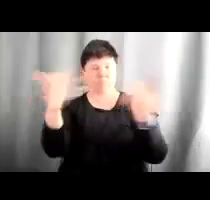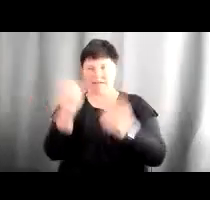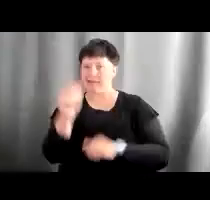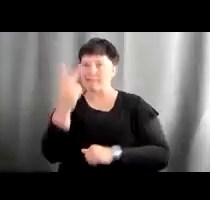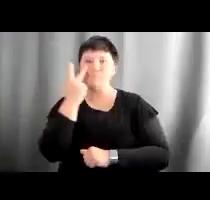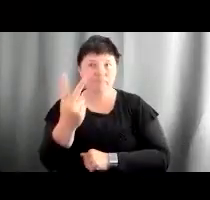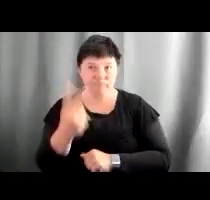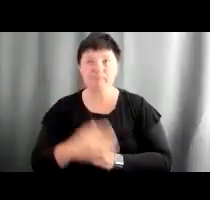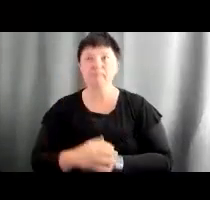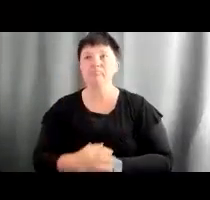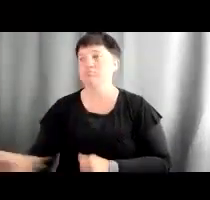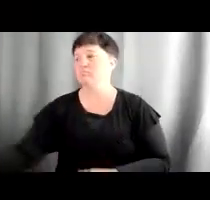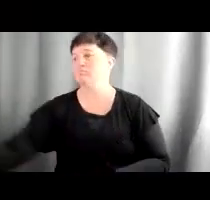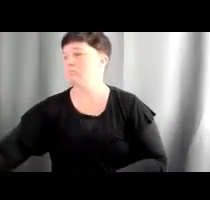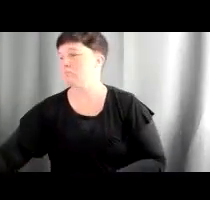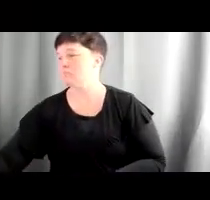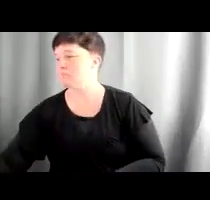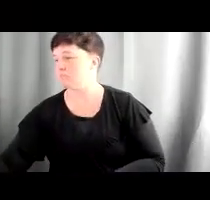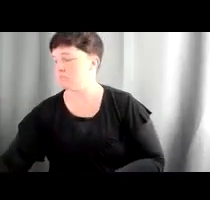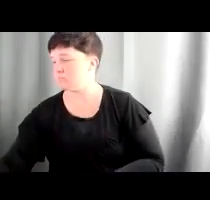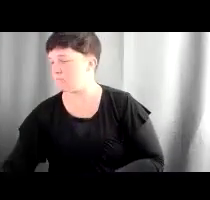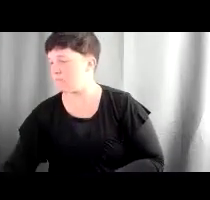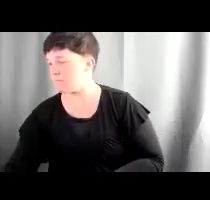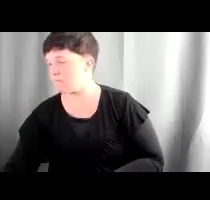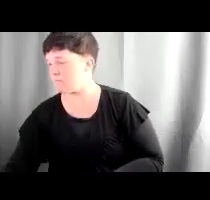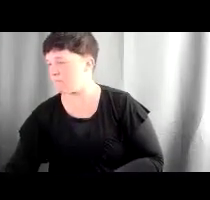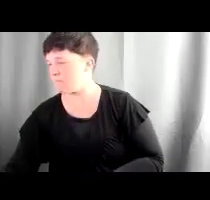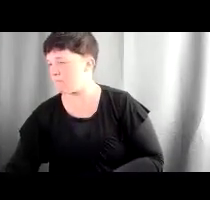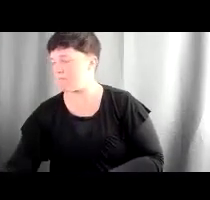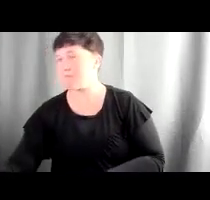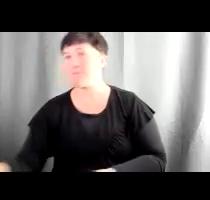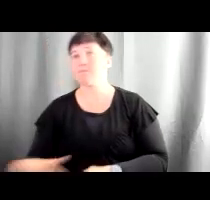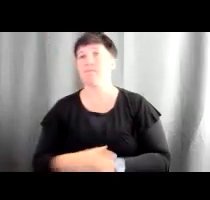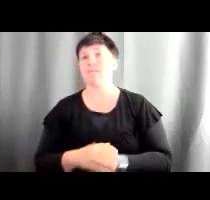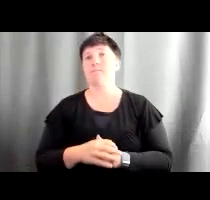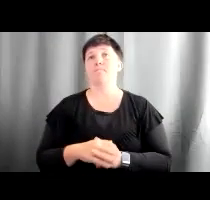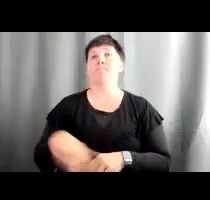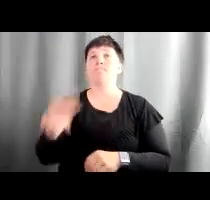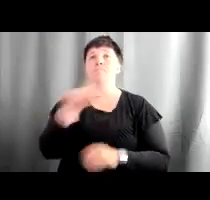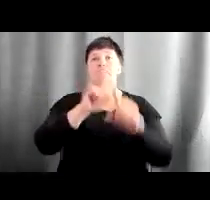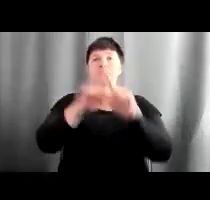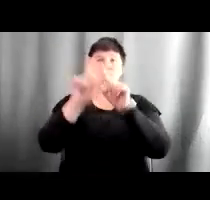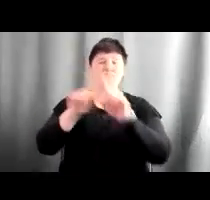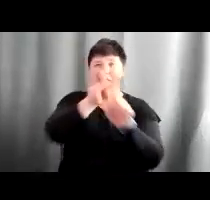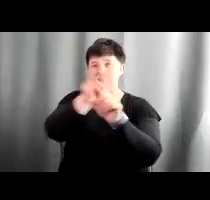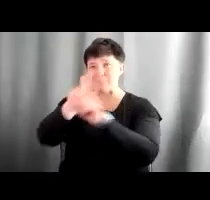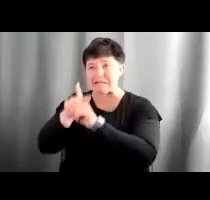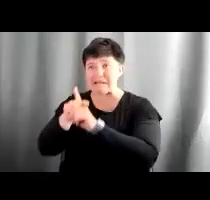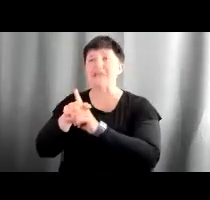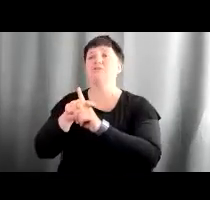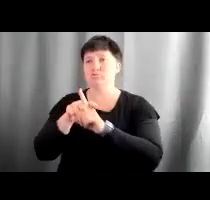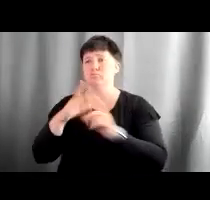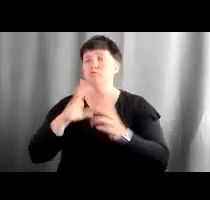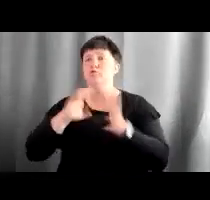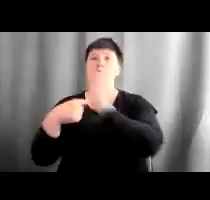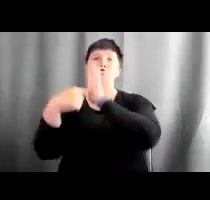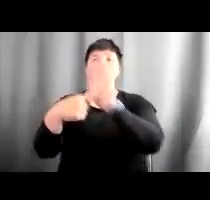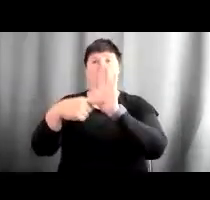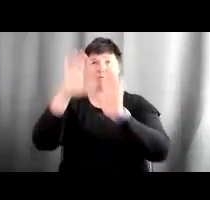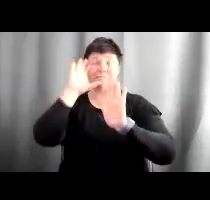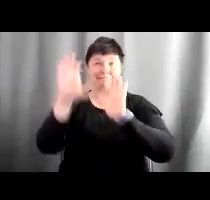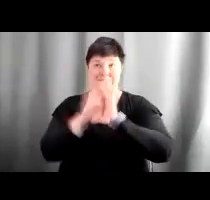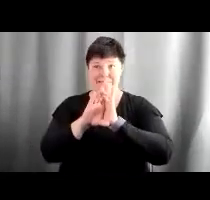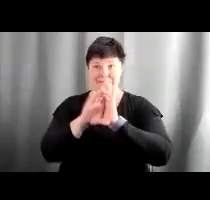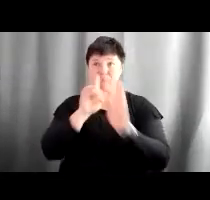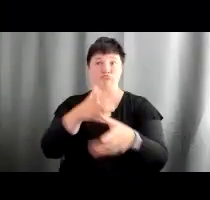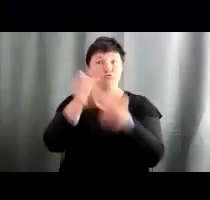de acceso público. Y estos datos se han utilizado para todo tipo de aplicaciones. Solo quería mostrar esta imagen brevemente para